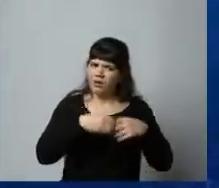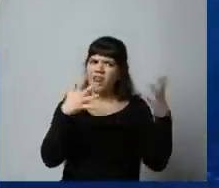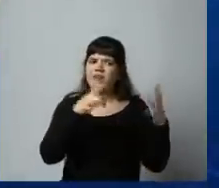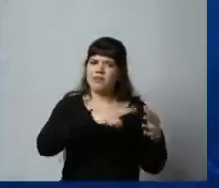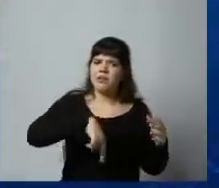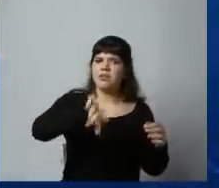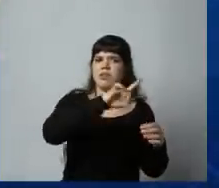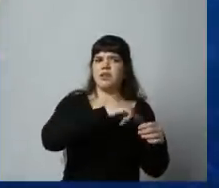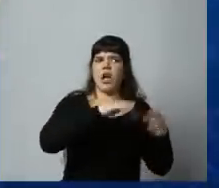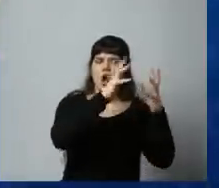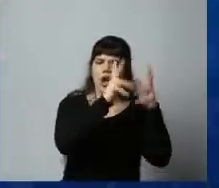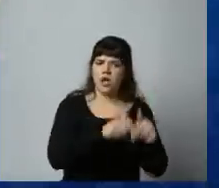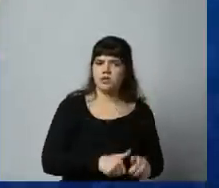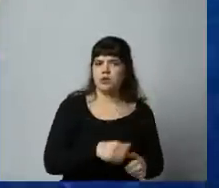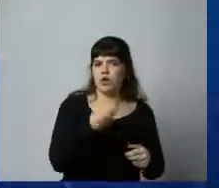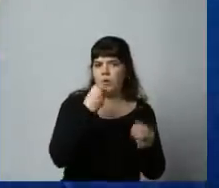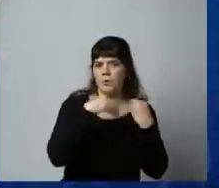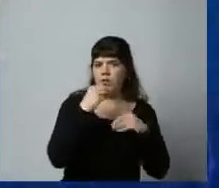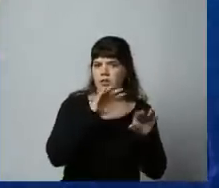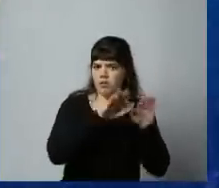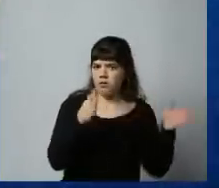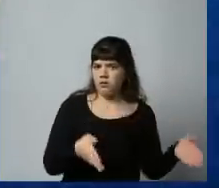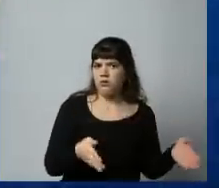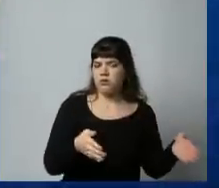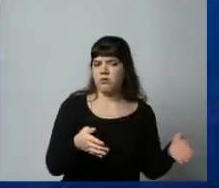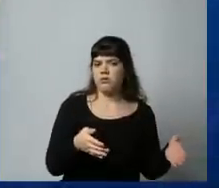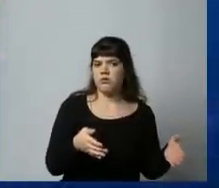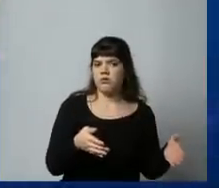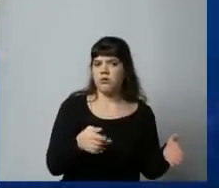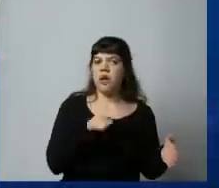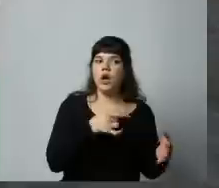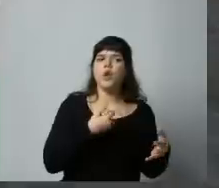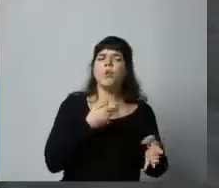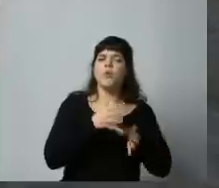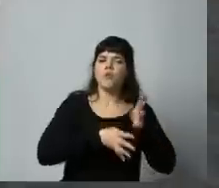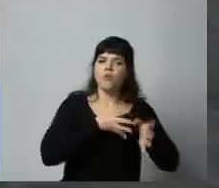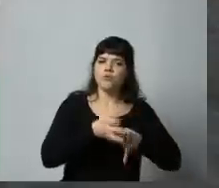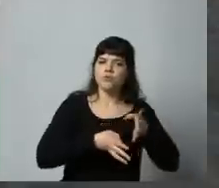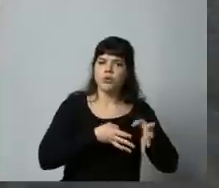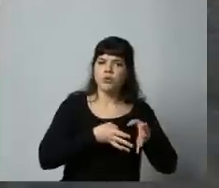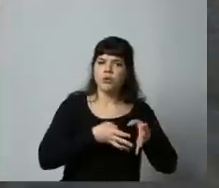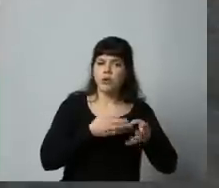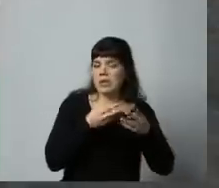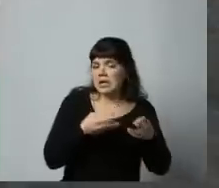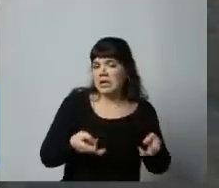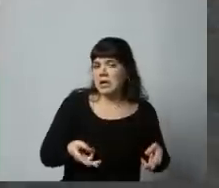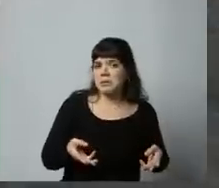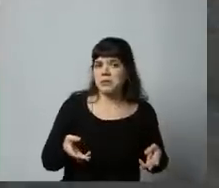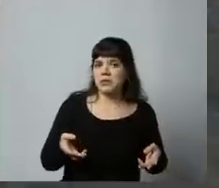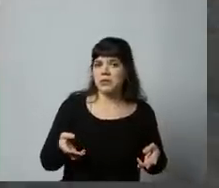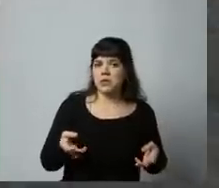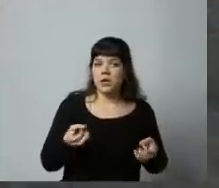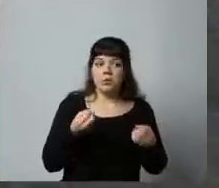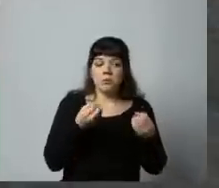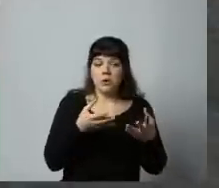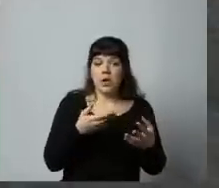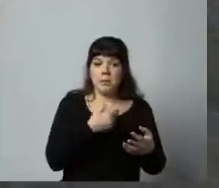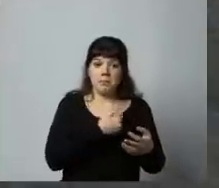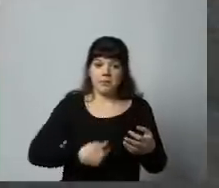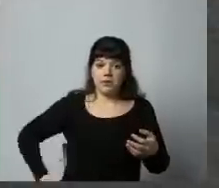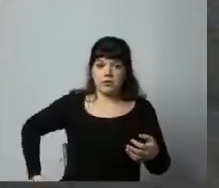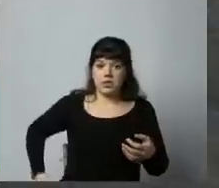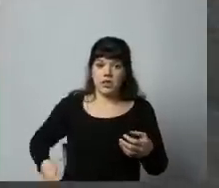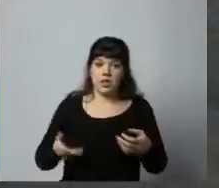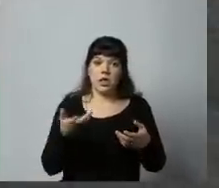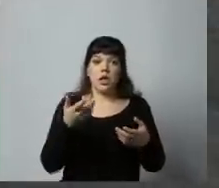gestiona el comedor el comedor funciona los tradicionales porque el presidente comisión de